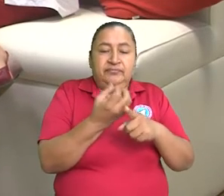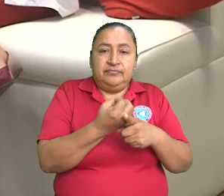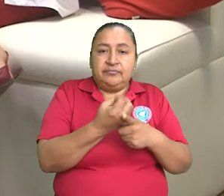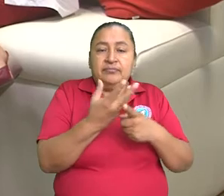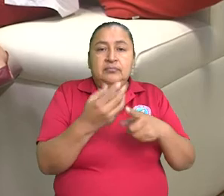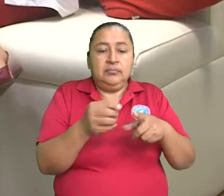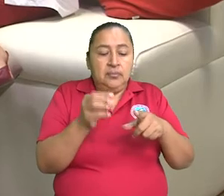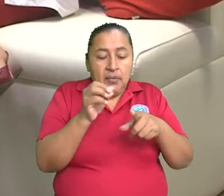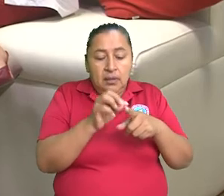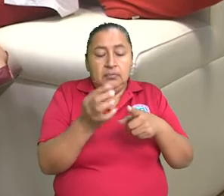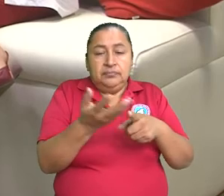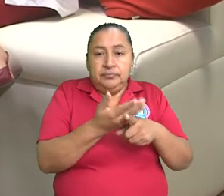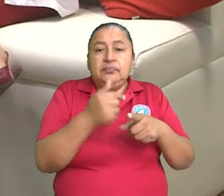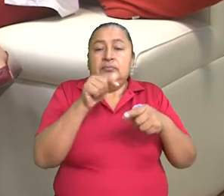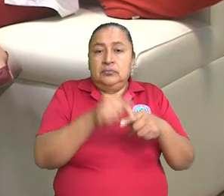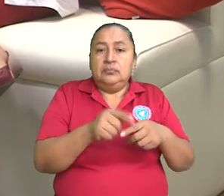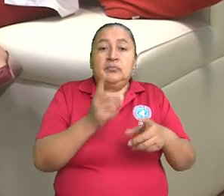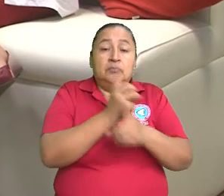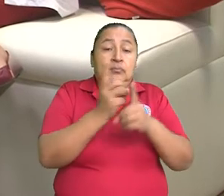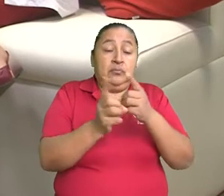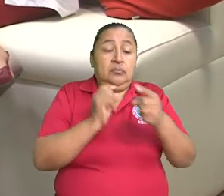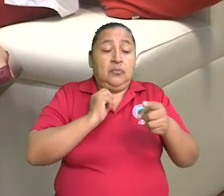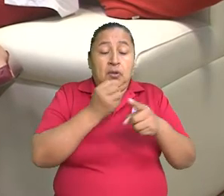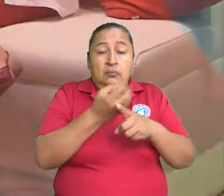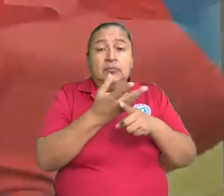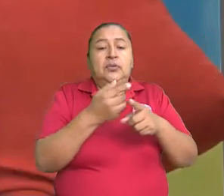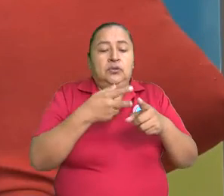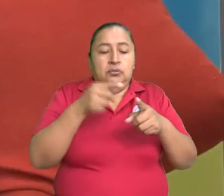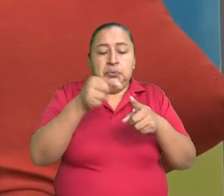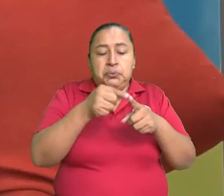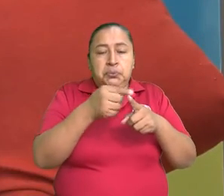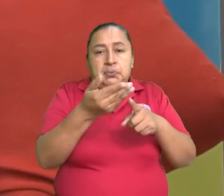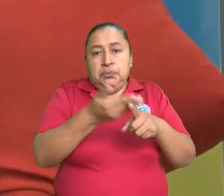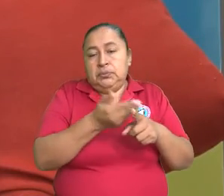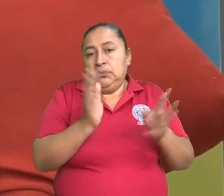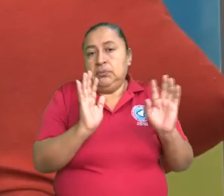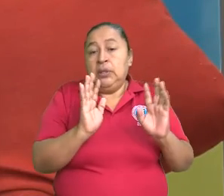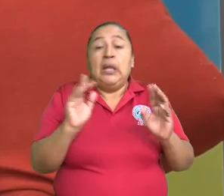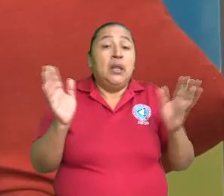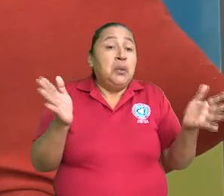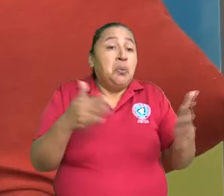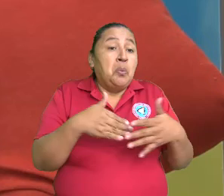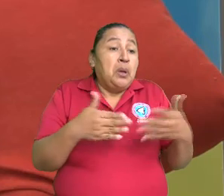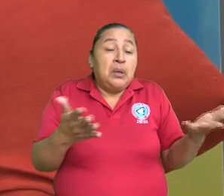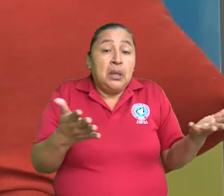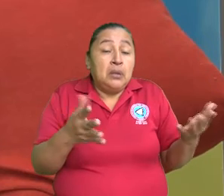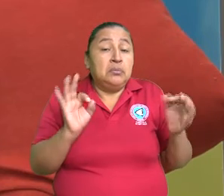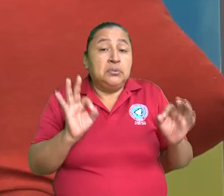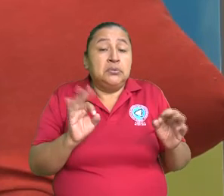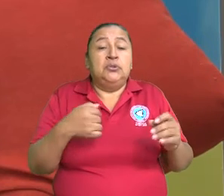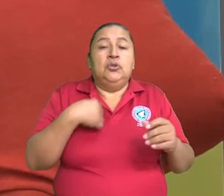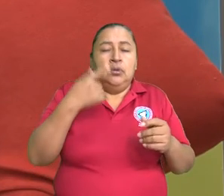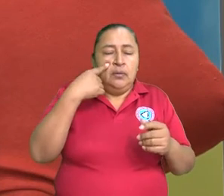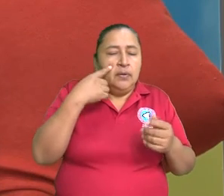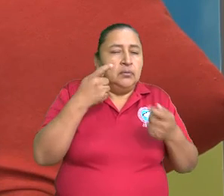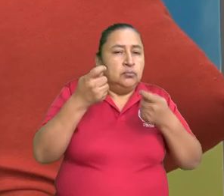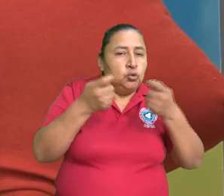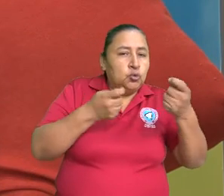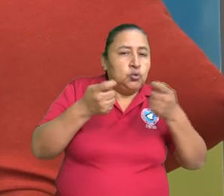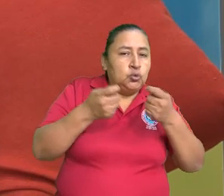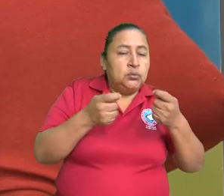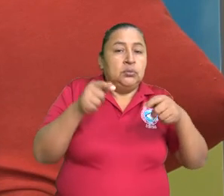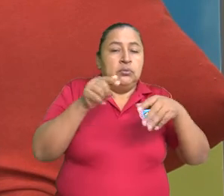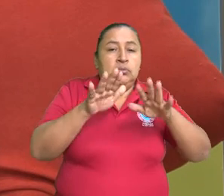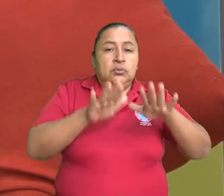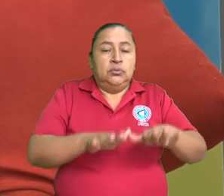la verruga, la lesión. Las lesiones. Entonces vos tenés lesiones, entonces se trata la lesión. Si ya no hay nada, entonces solo se está vigilando y ellos